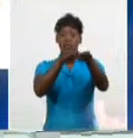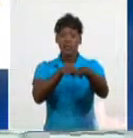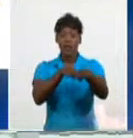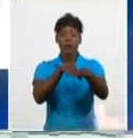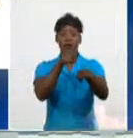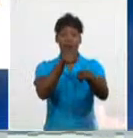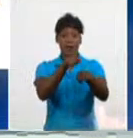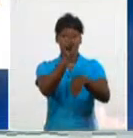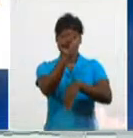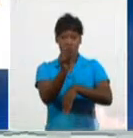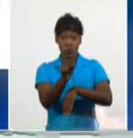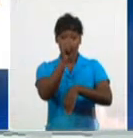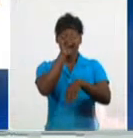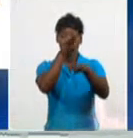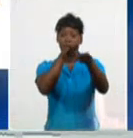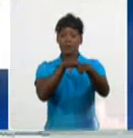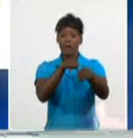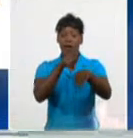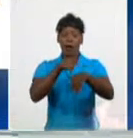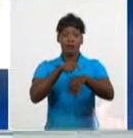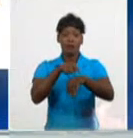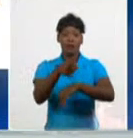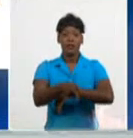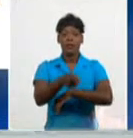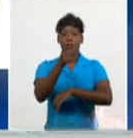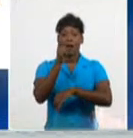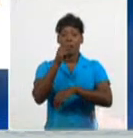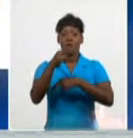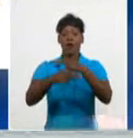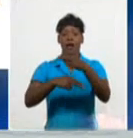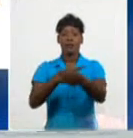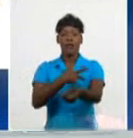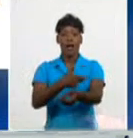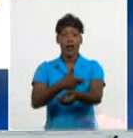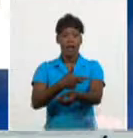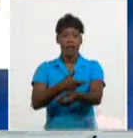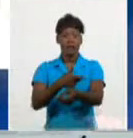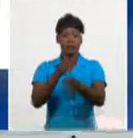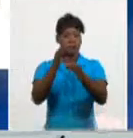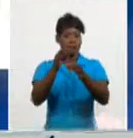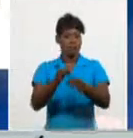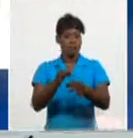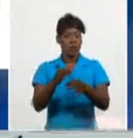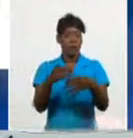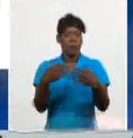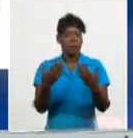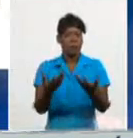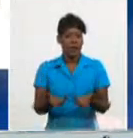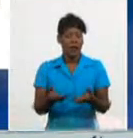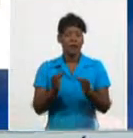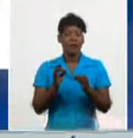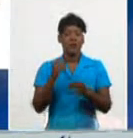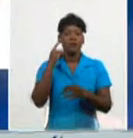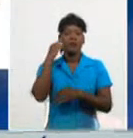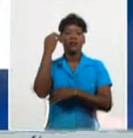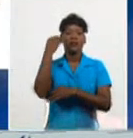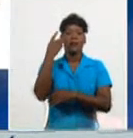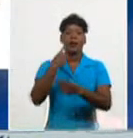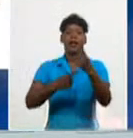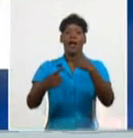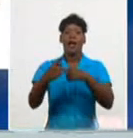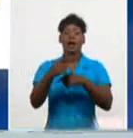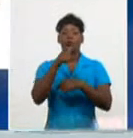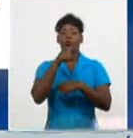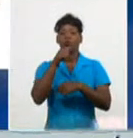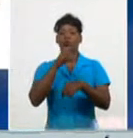hace el PCR, se toma la muestra del PCR para poder diagnosticar la enfermedad.